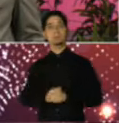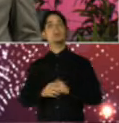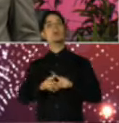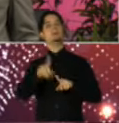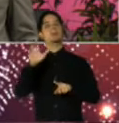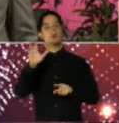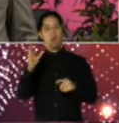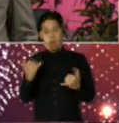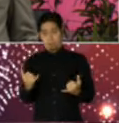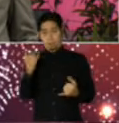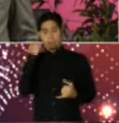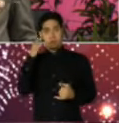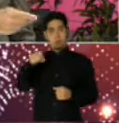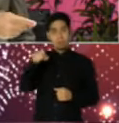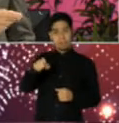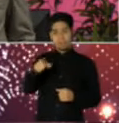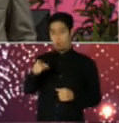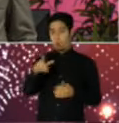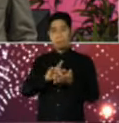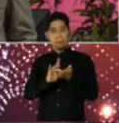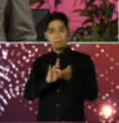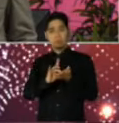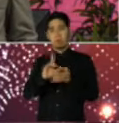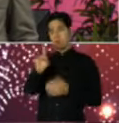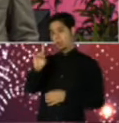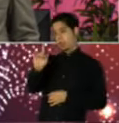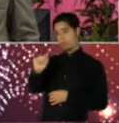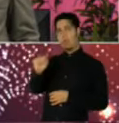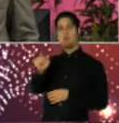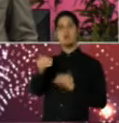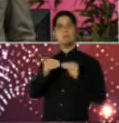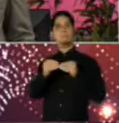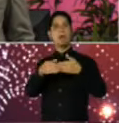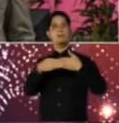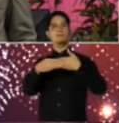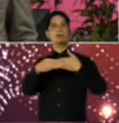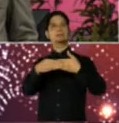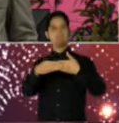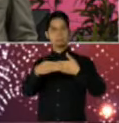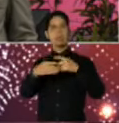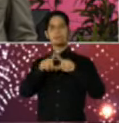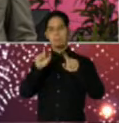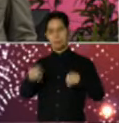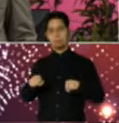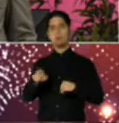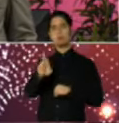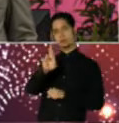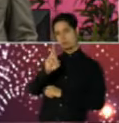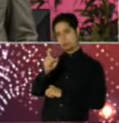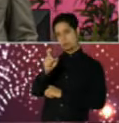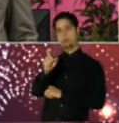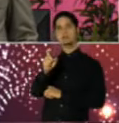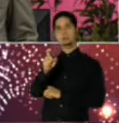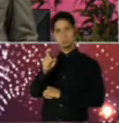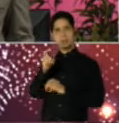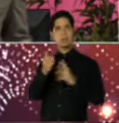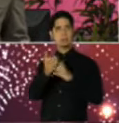necesito un medicamento controlado, la DEA aparentemente ha flexibilizado las normas para permitir la receta